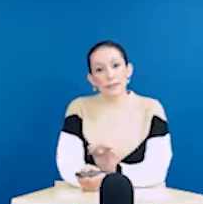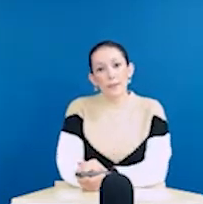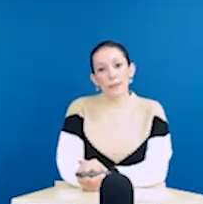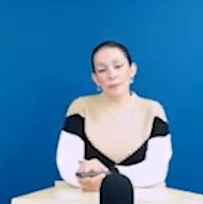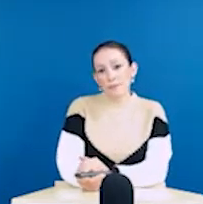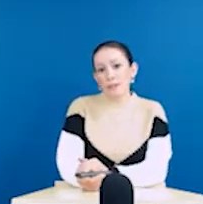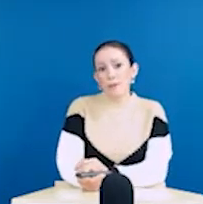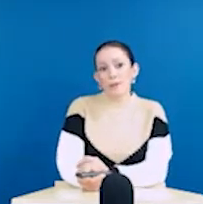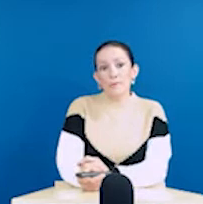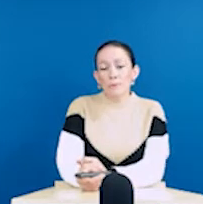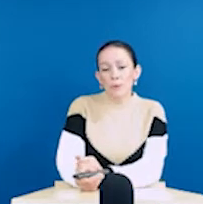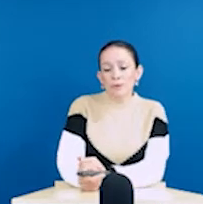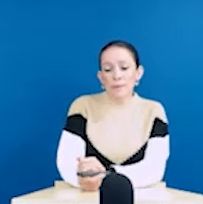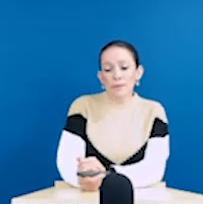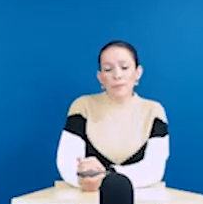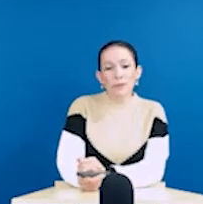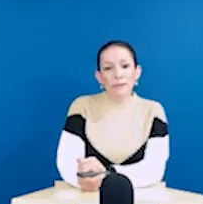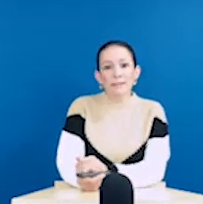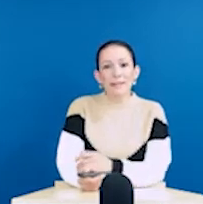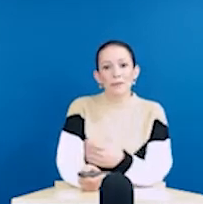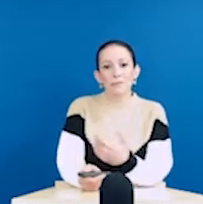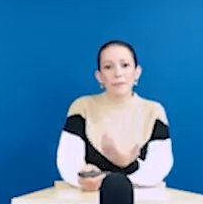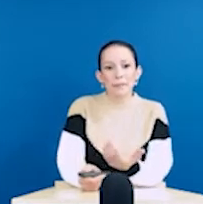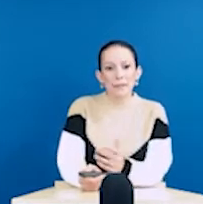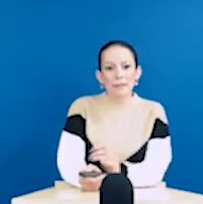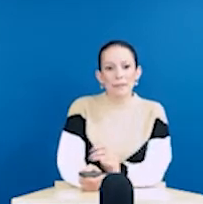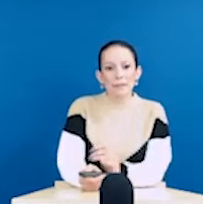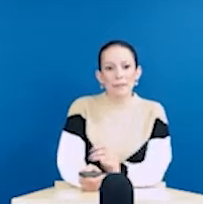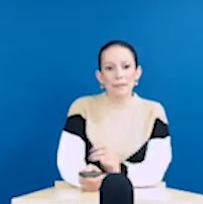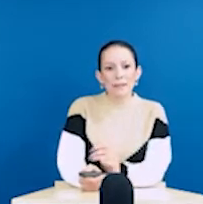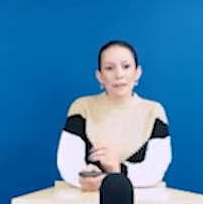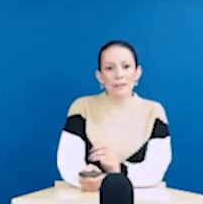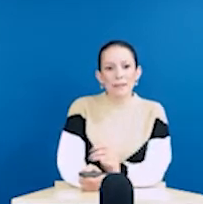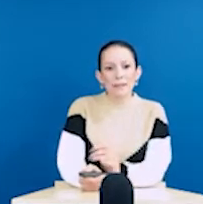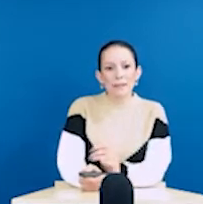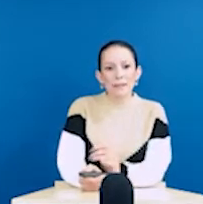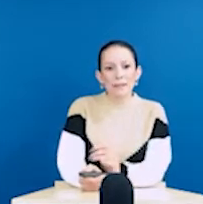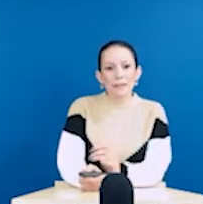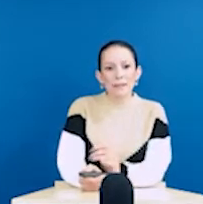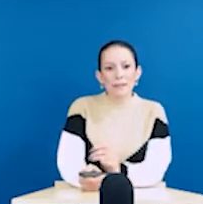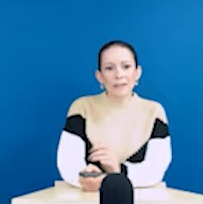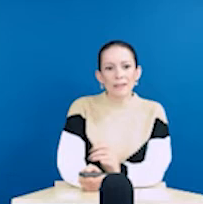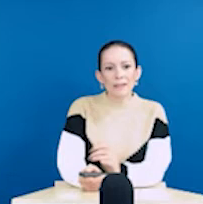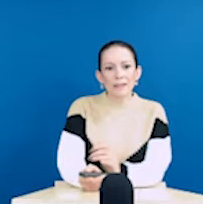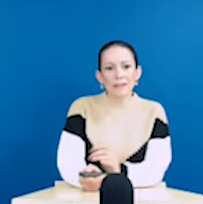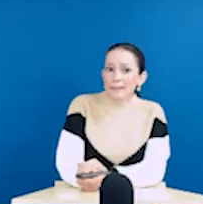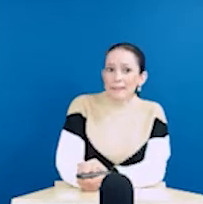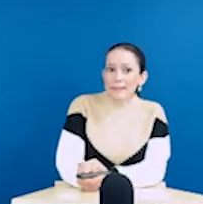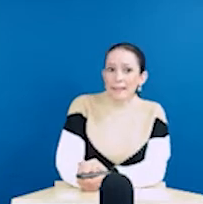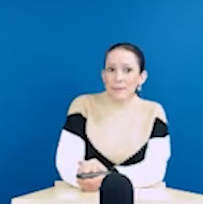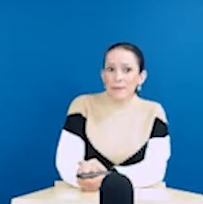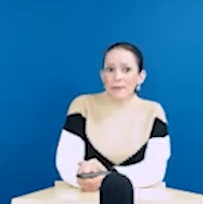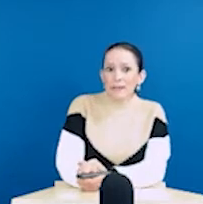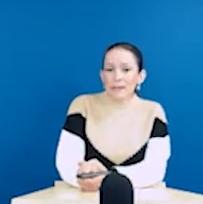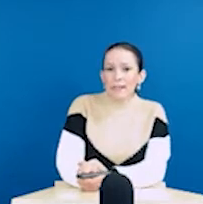y físicamente podemos reconocer muchos cambios importantes que nos va a permitir darle un mejor apoyo a ese paciente. En segunda